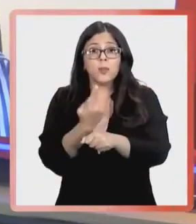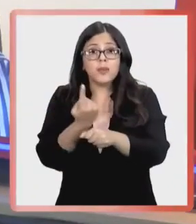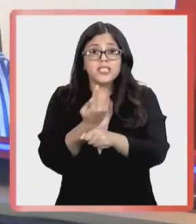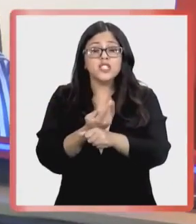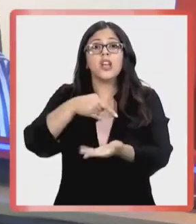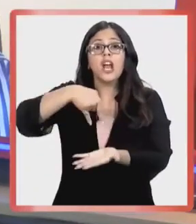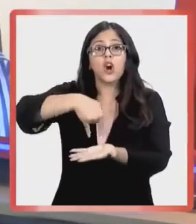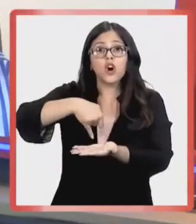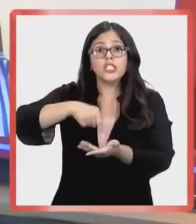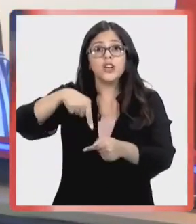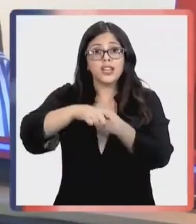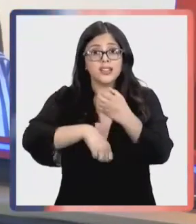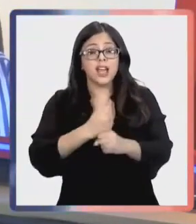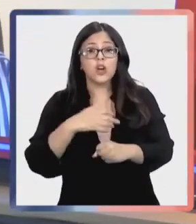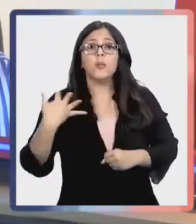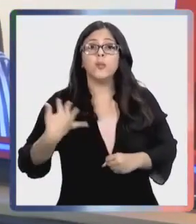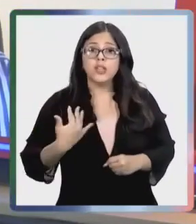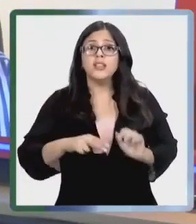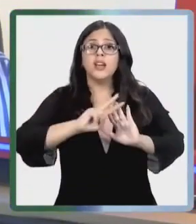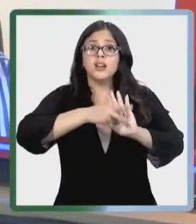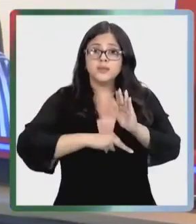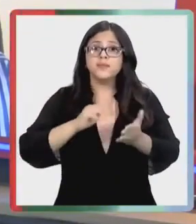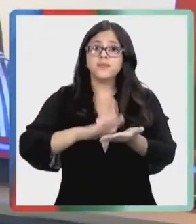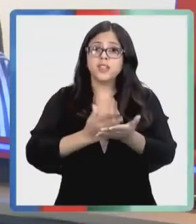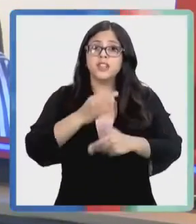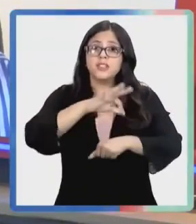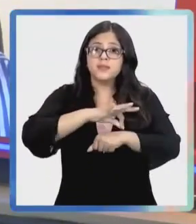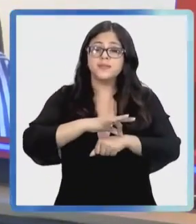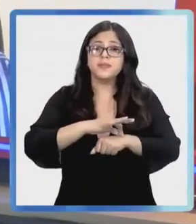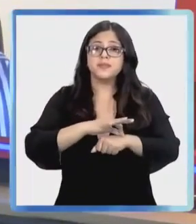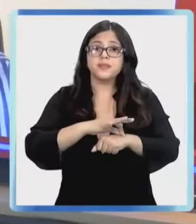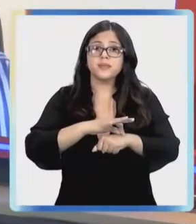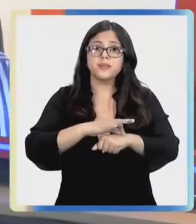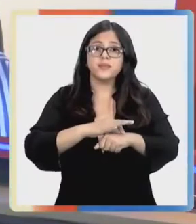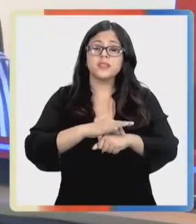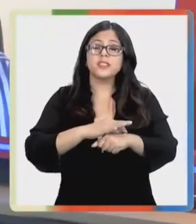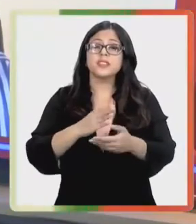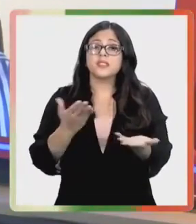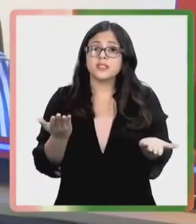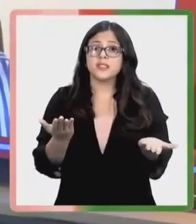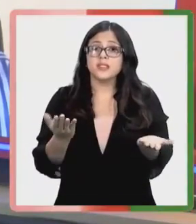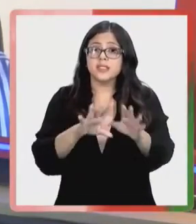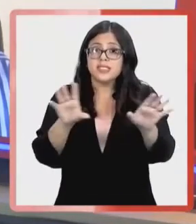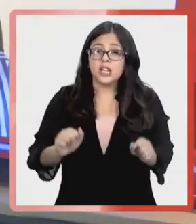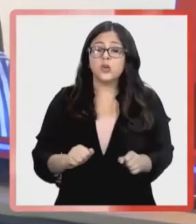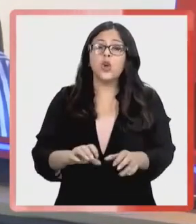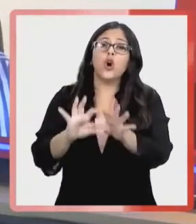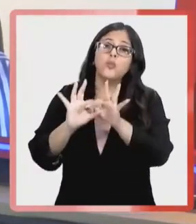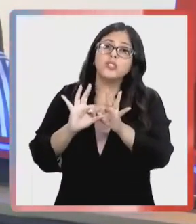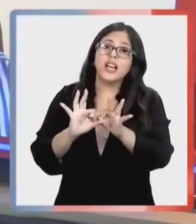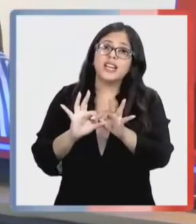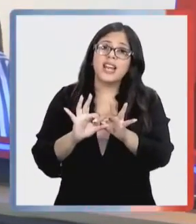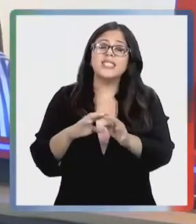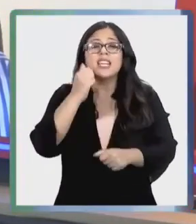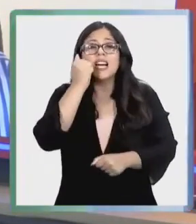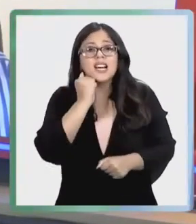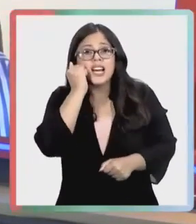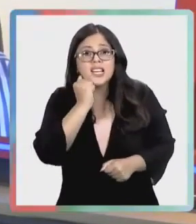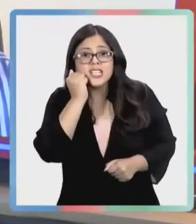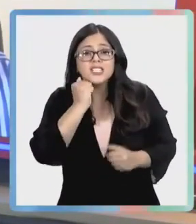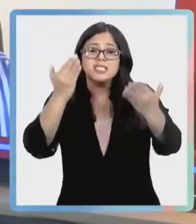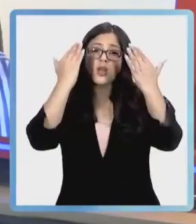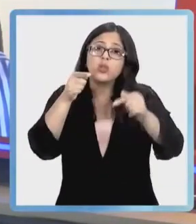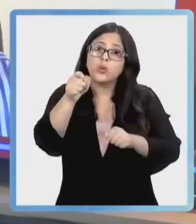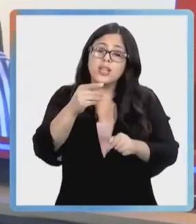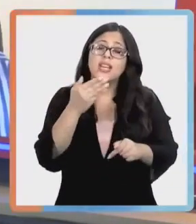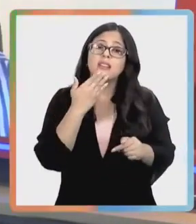va a dar en el Parlamento. Yo decía, en este año clave para la reforma del sistema de salud. Senador Juan Luis Castro, muchísimas gracias por esta conversación. Le mandamos un saludo cariñoso